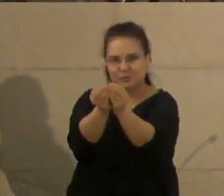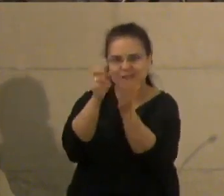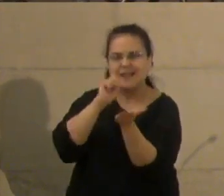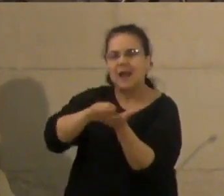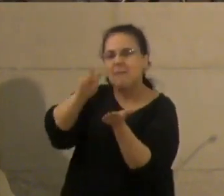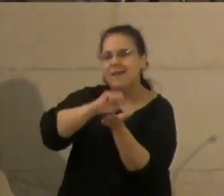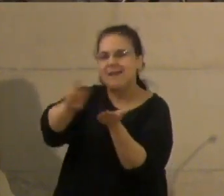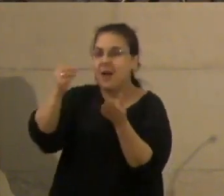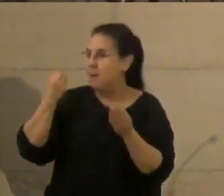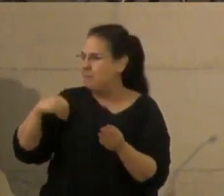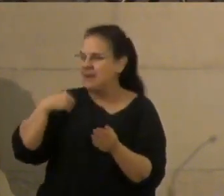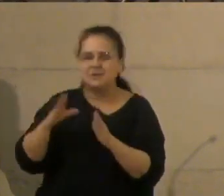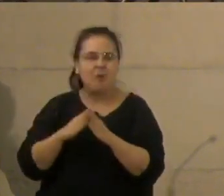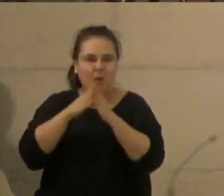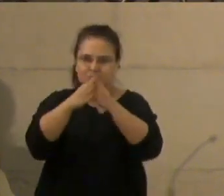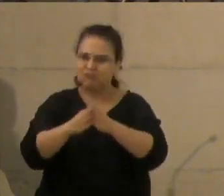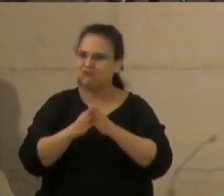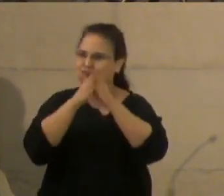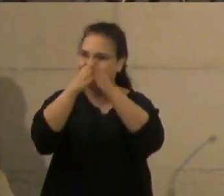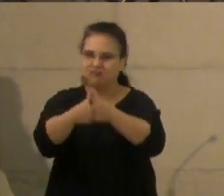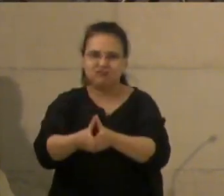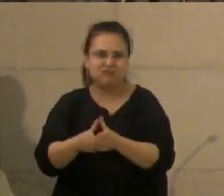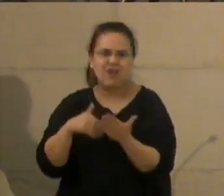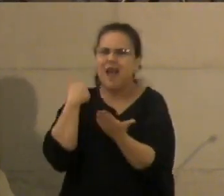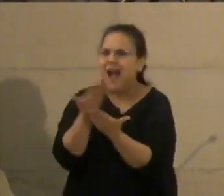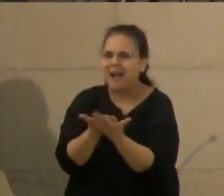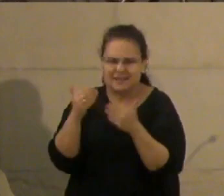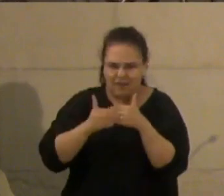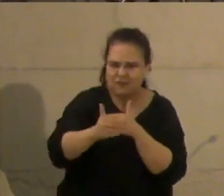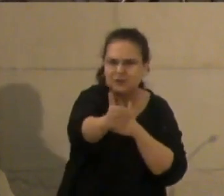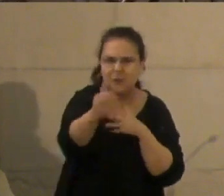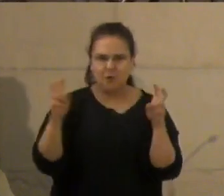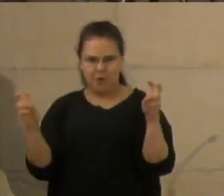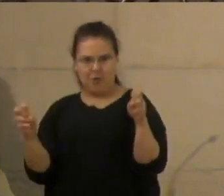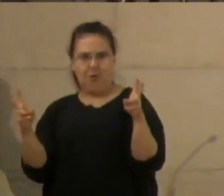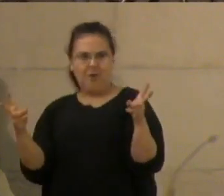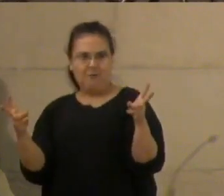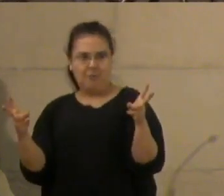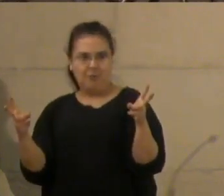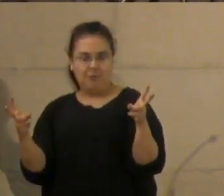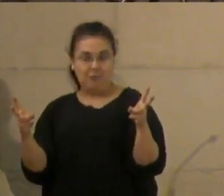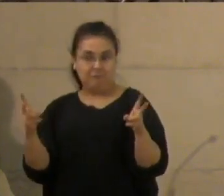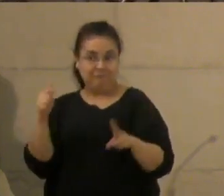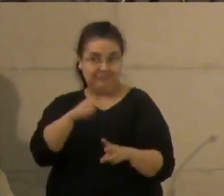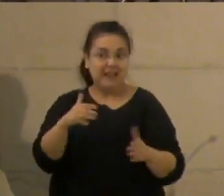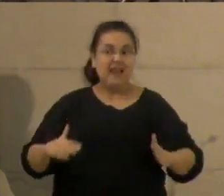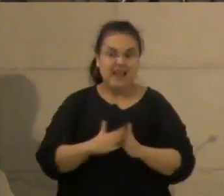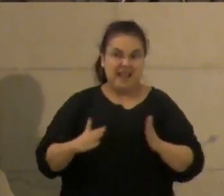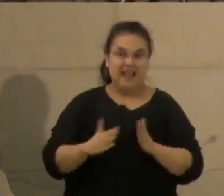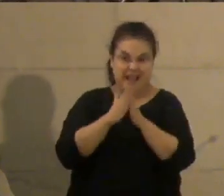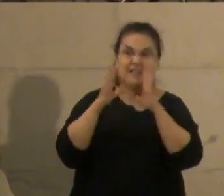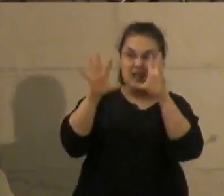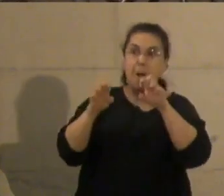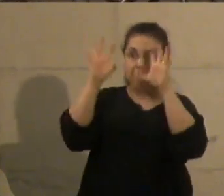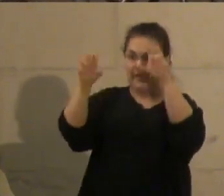misma barca hacia un futuro nuevo. Es lo que la Iglesia ha aprendido en este tiempo de pandemia. Es lo